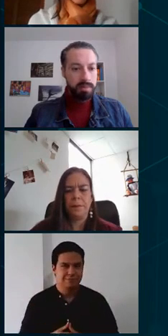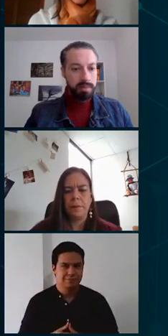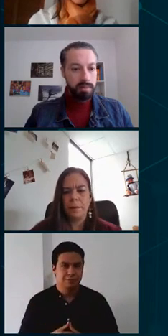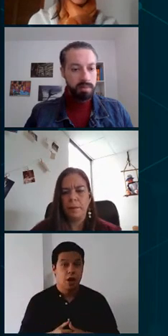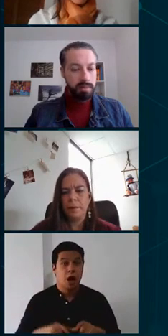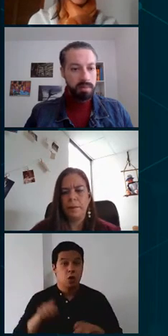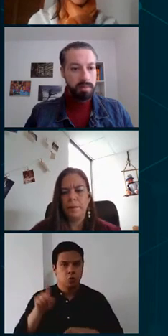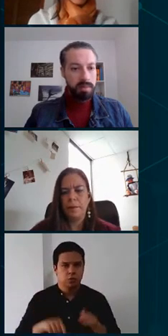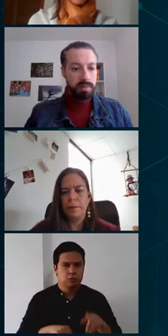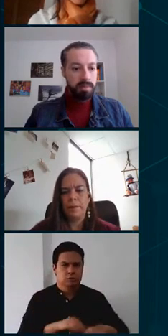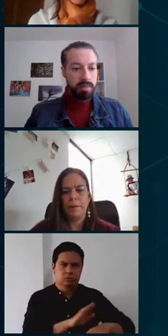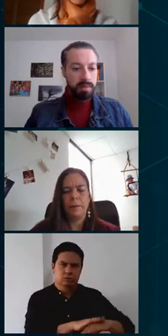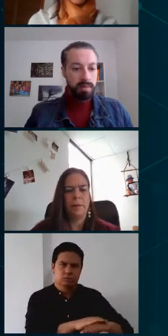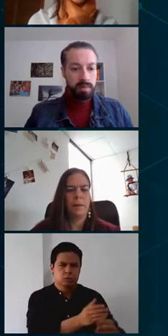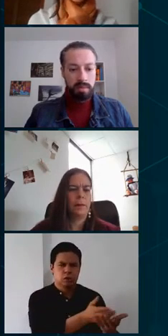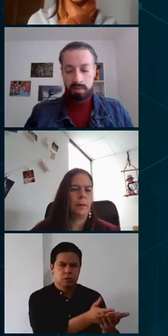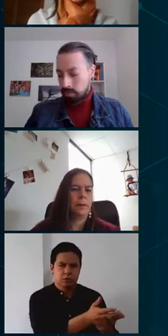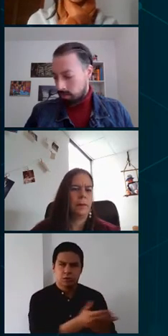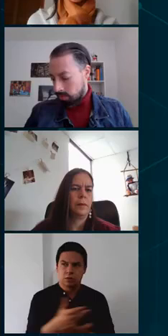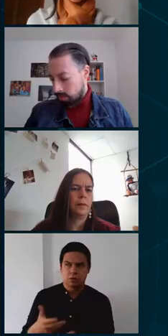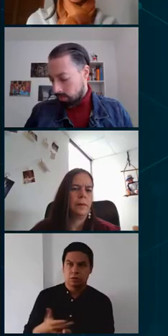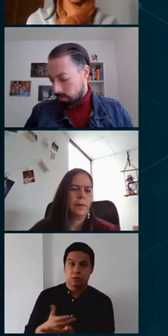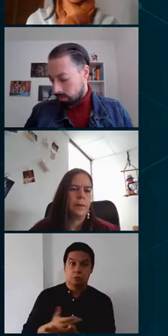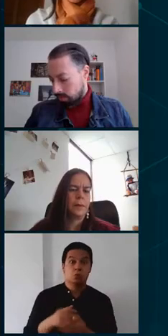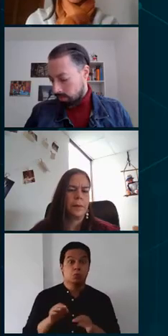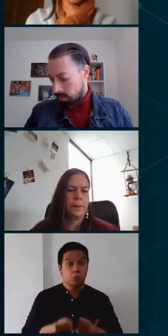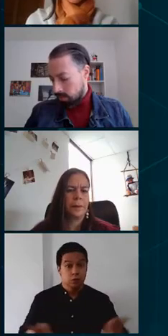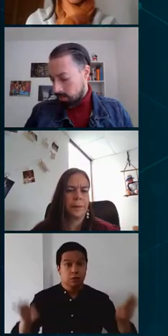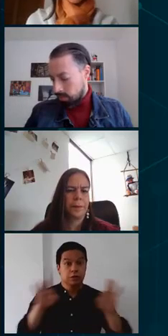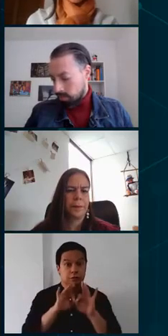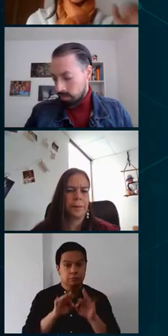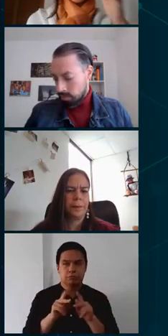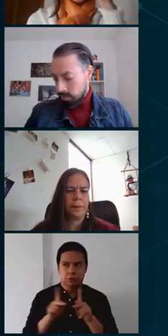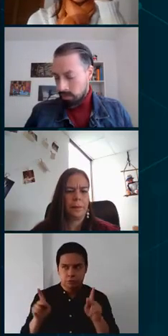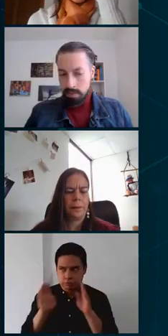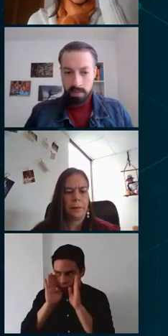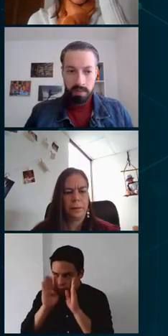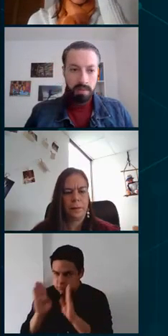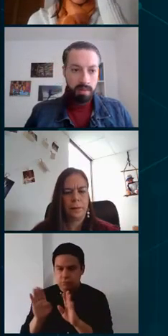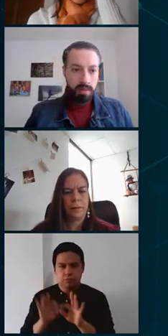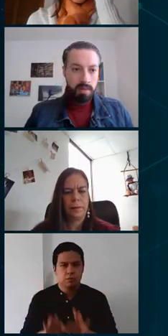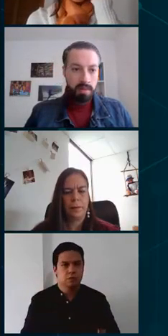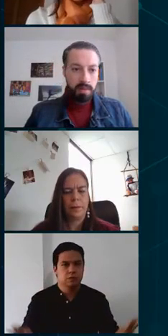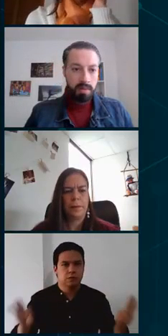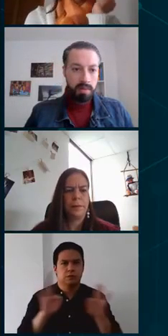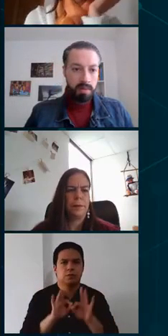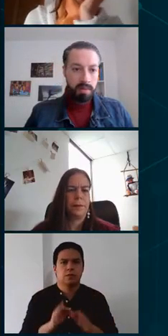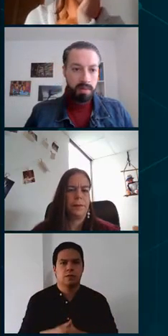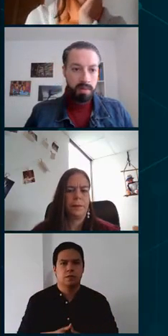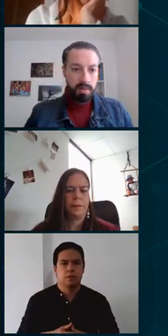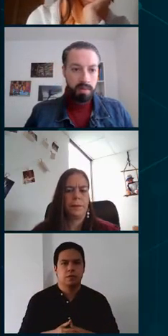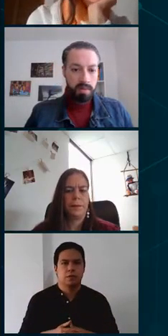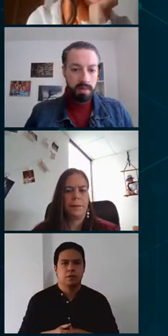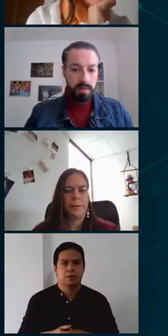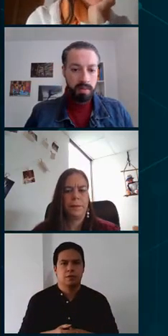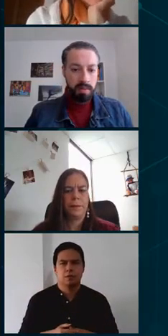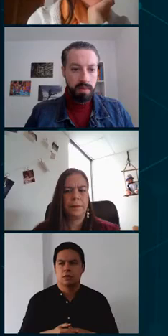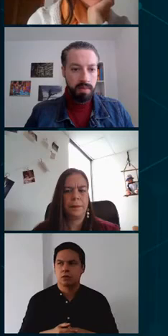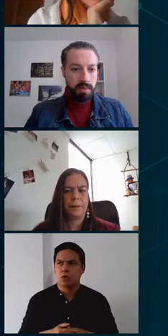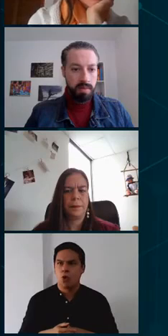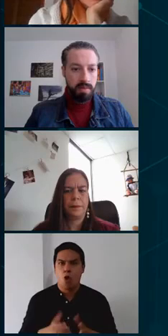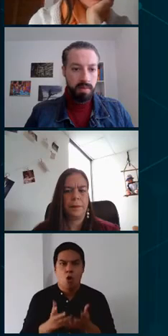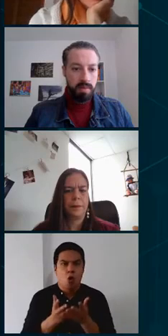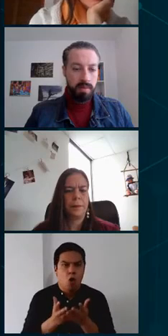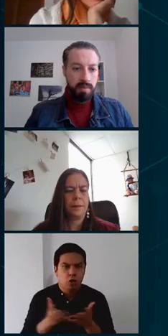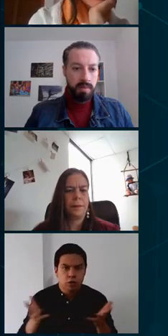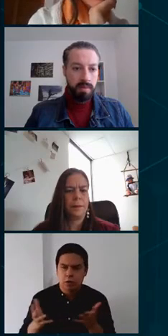muchísimo, porque él nos da ese feedback mediante su experiencia, y dejar esos hallazgos que recogimos en